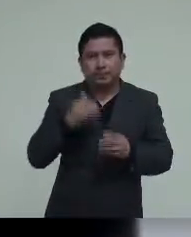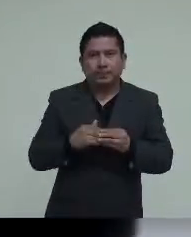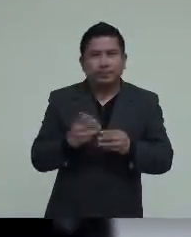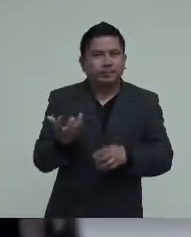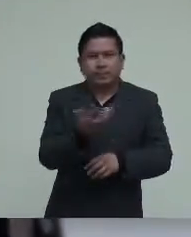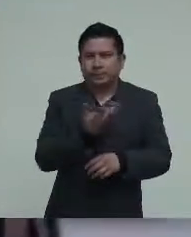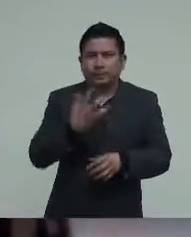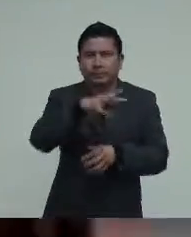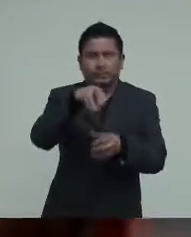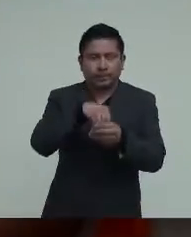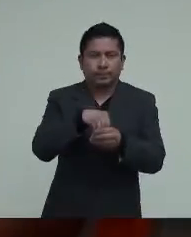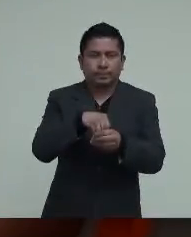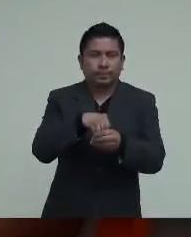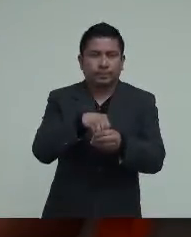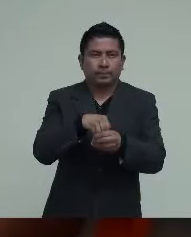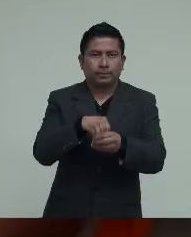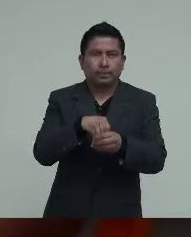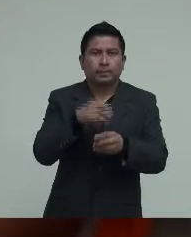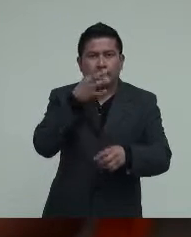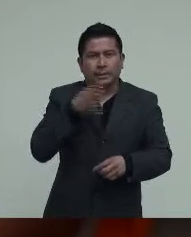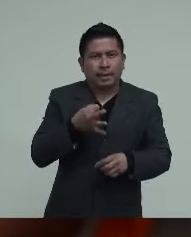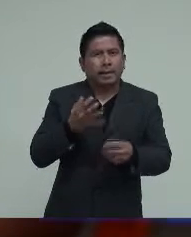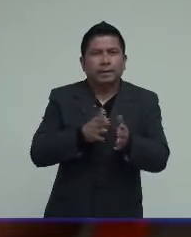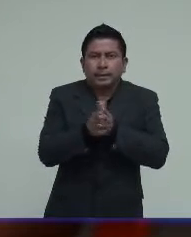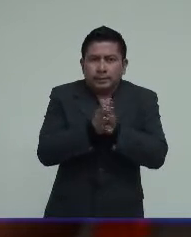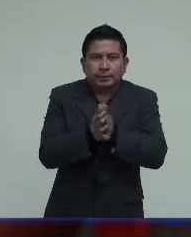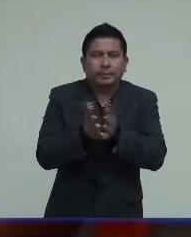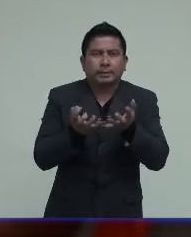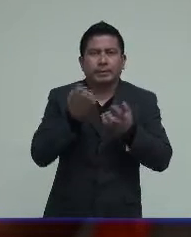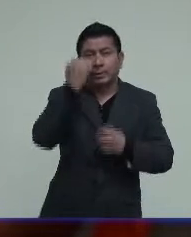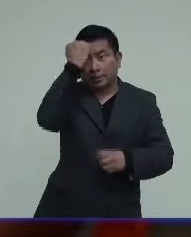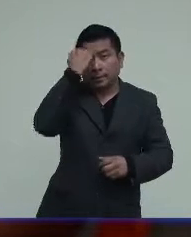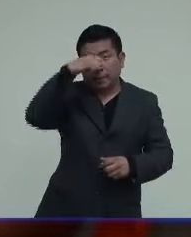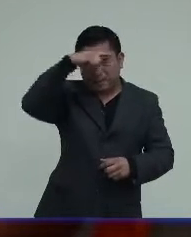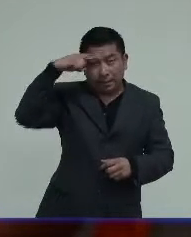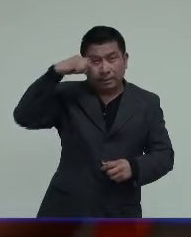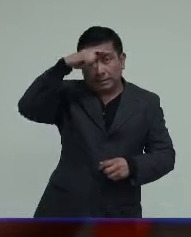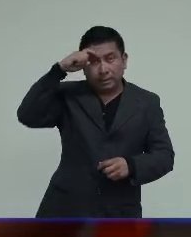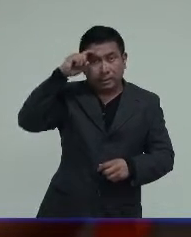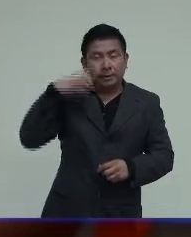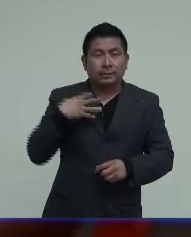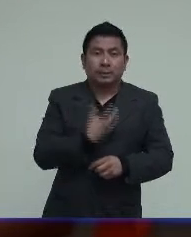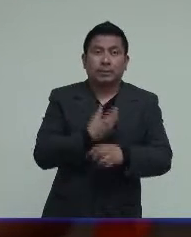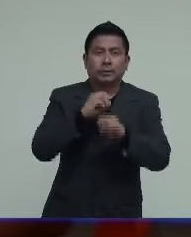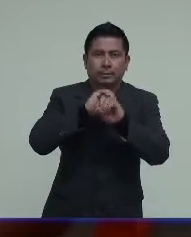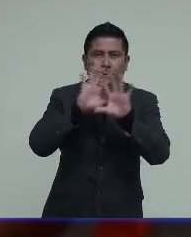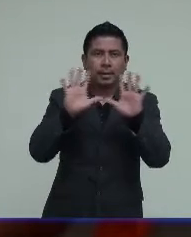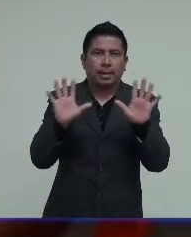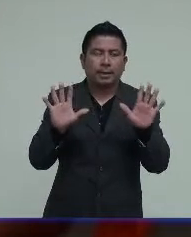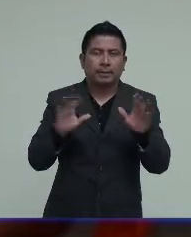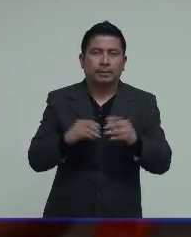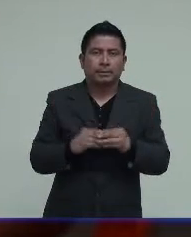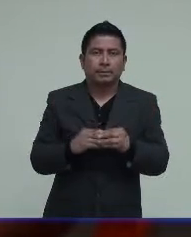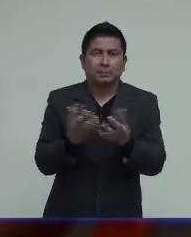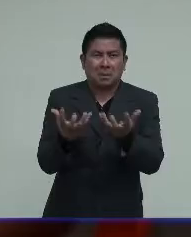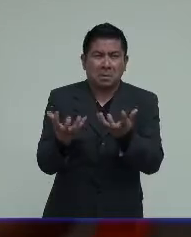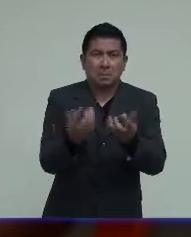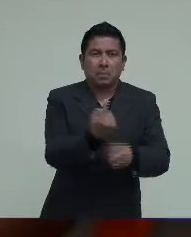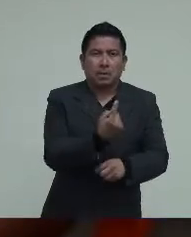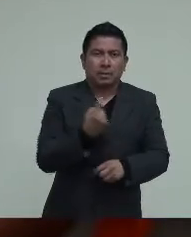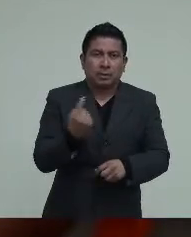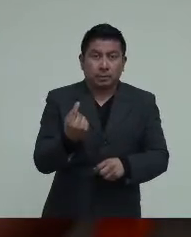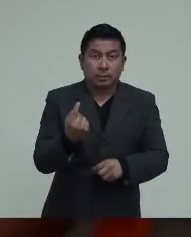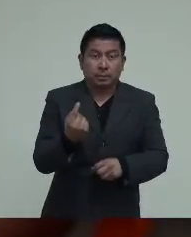importante, la verdad, incluir a todas las personas en el ambiente laboral, debido a que tenemos muy claro que